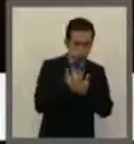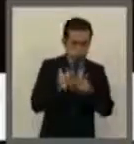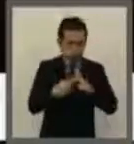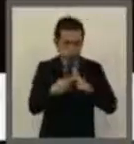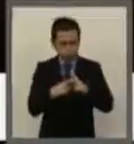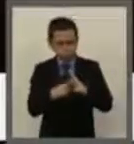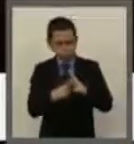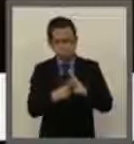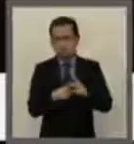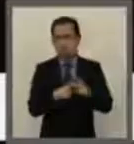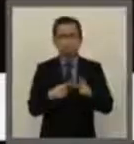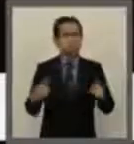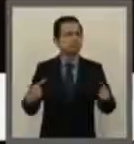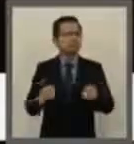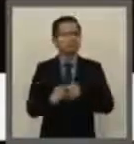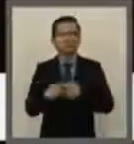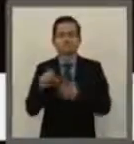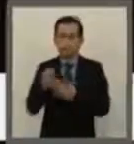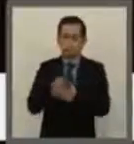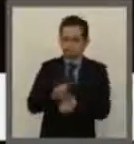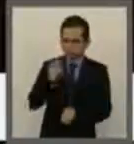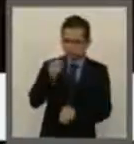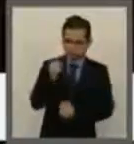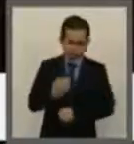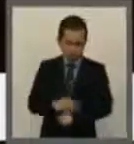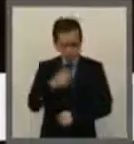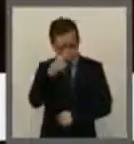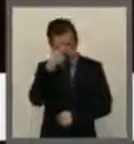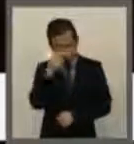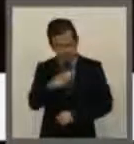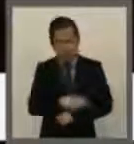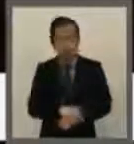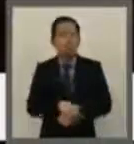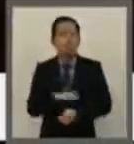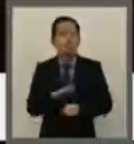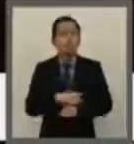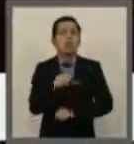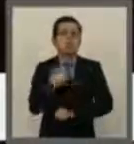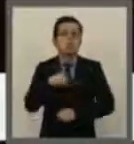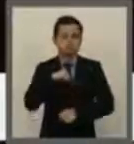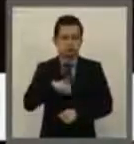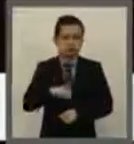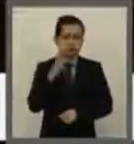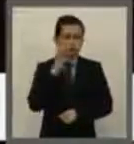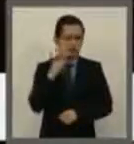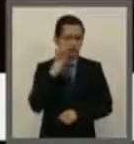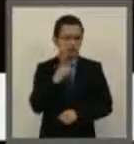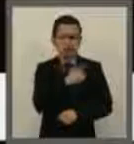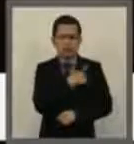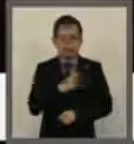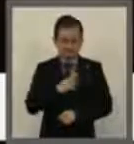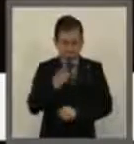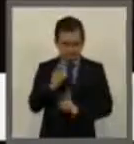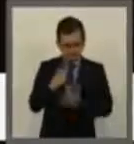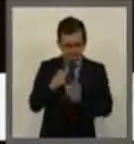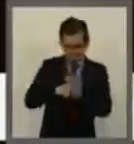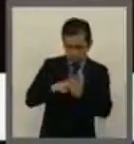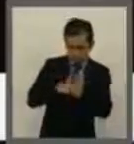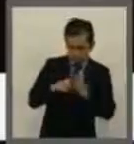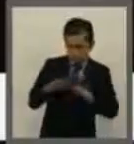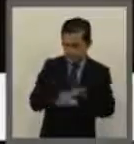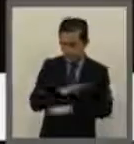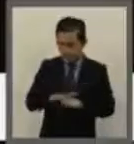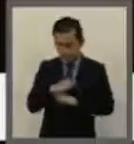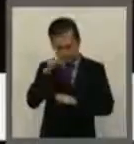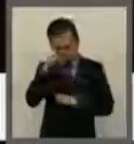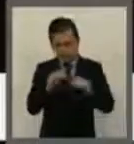mencionada. Es responsabilidad de esta Cámara realizar los ajustes necesarios, y esos ajustes se